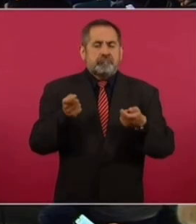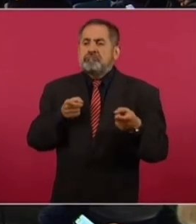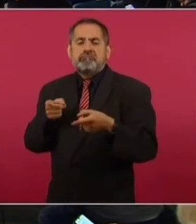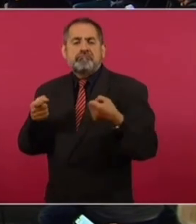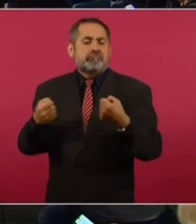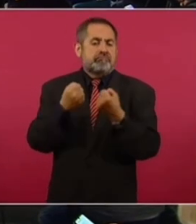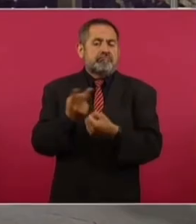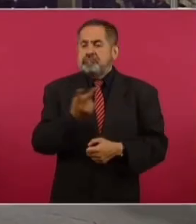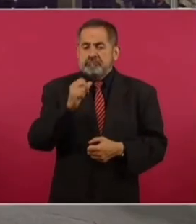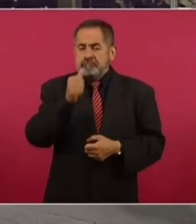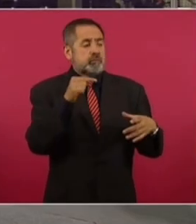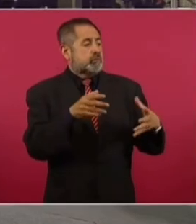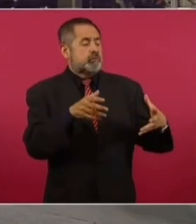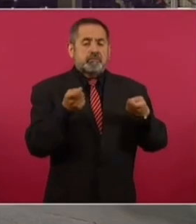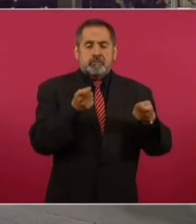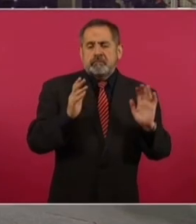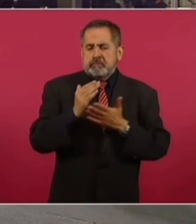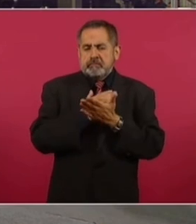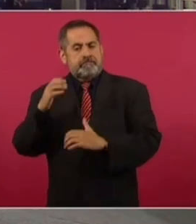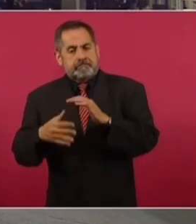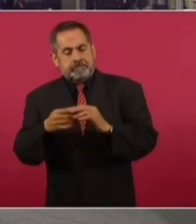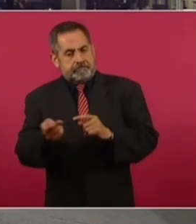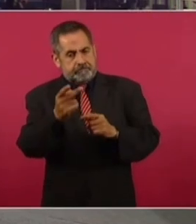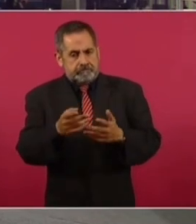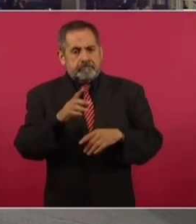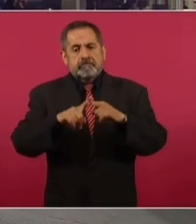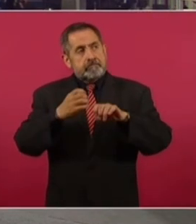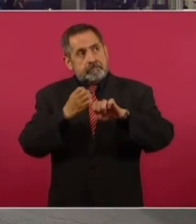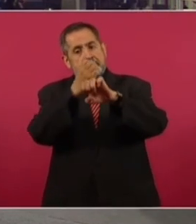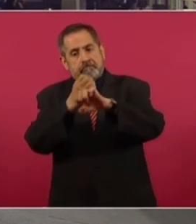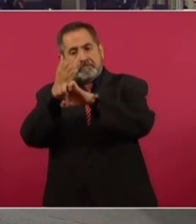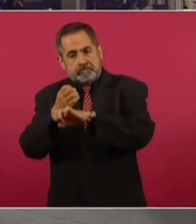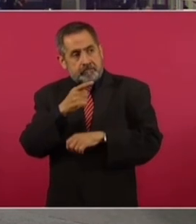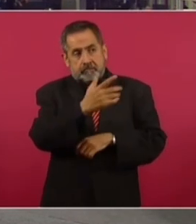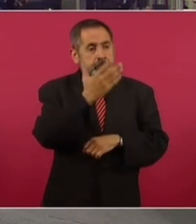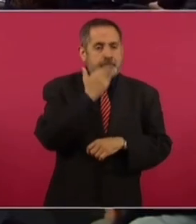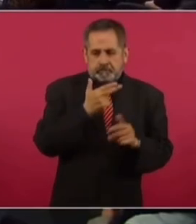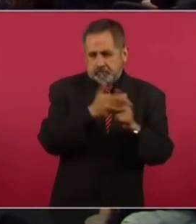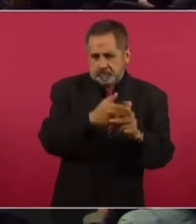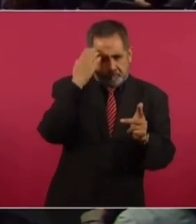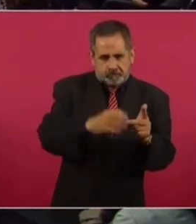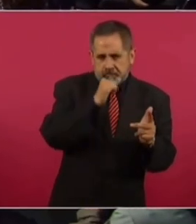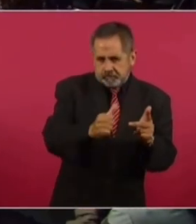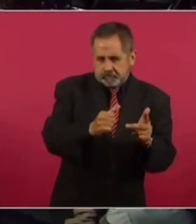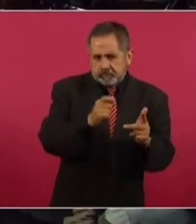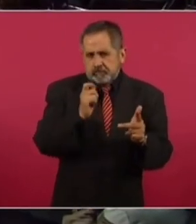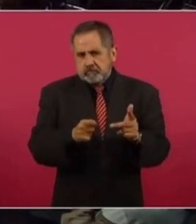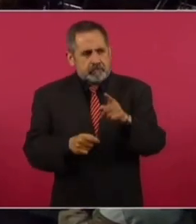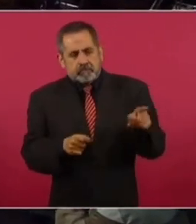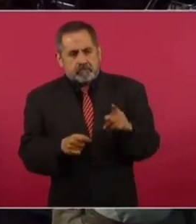entre grupos. Y por eso no hay homicidios. Hablando que en los estados donde no hay homicidios o donde hay una aparente pues, reducción